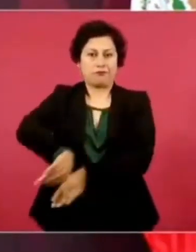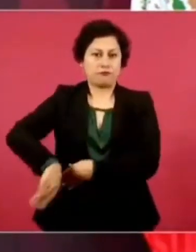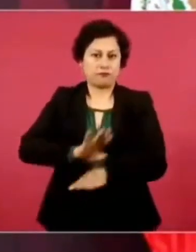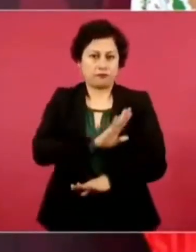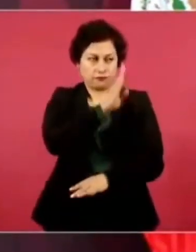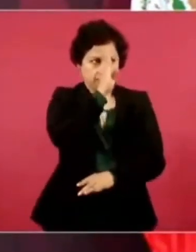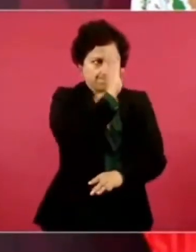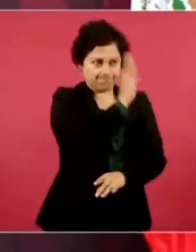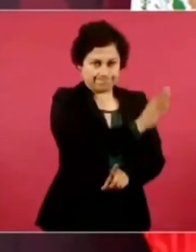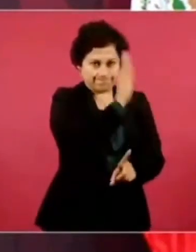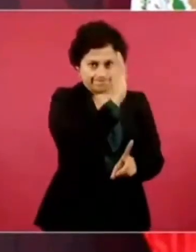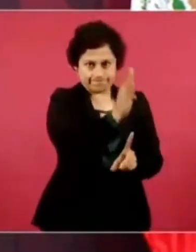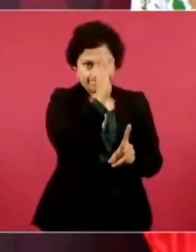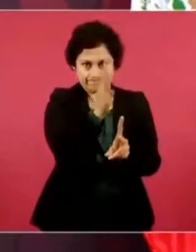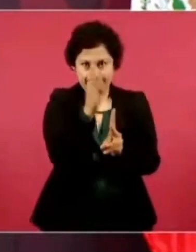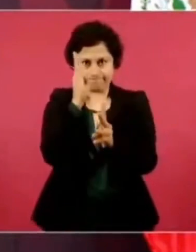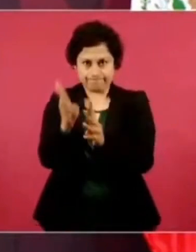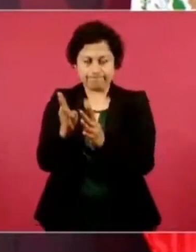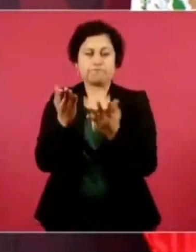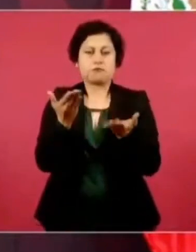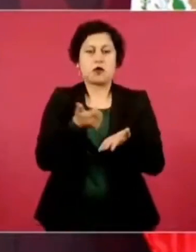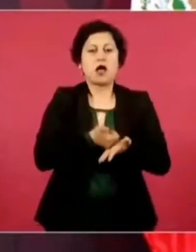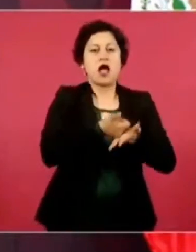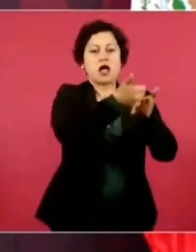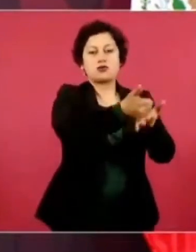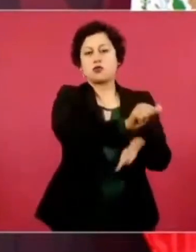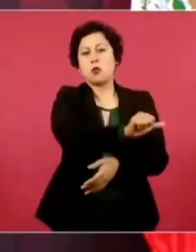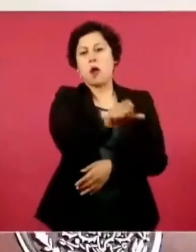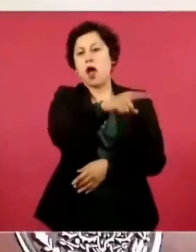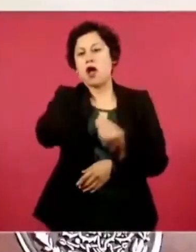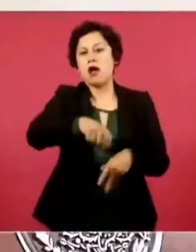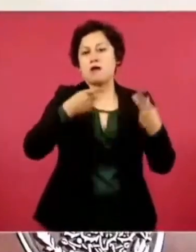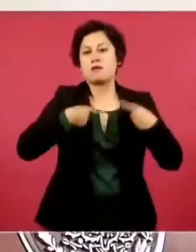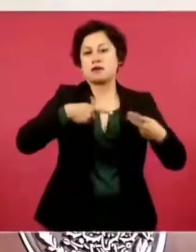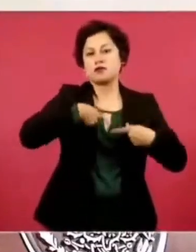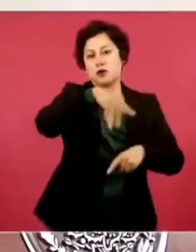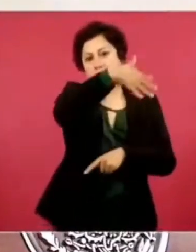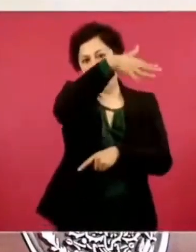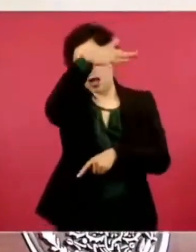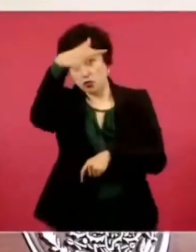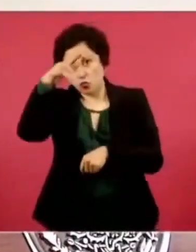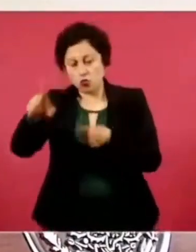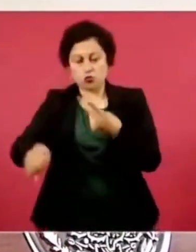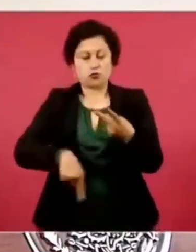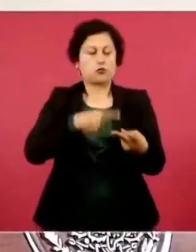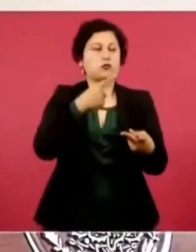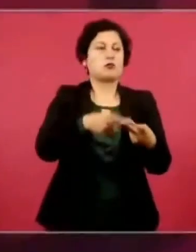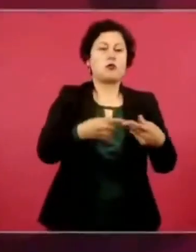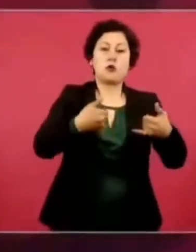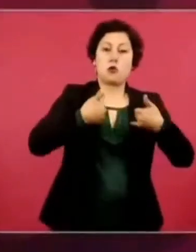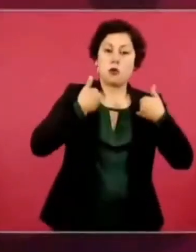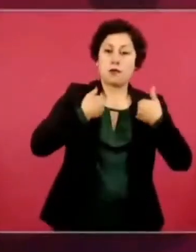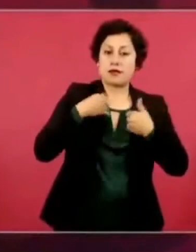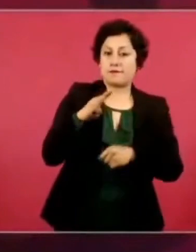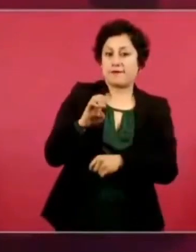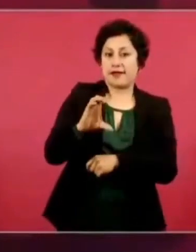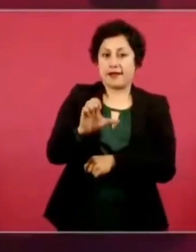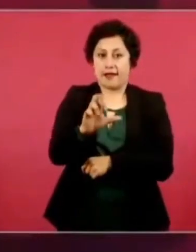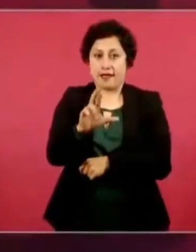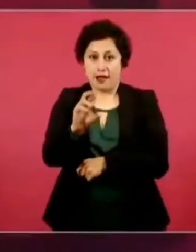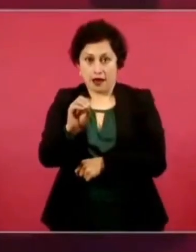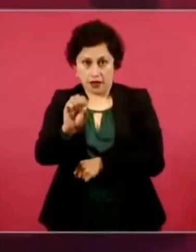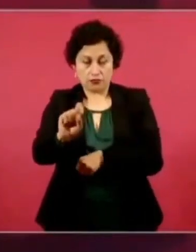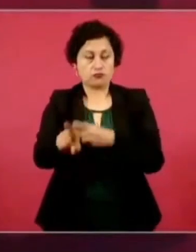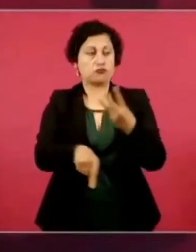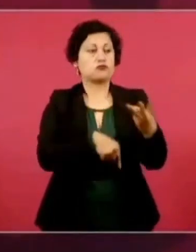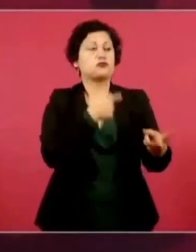Se entrega de manera directa el apoyo a los adultos mayores, a los becarios, a